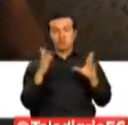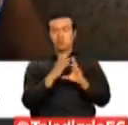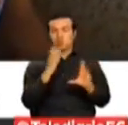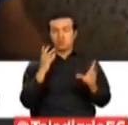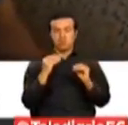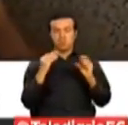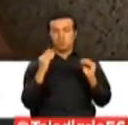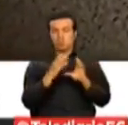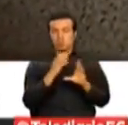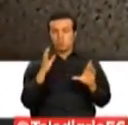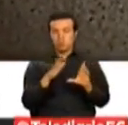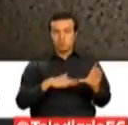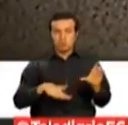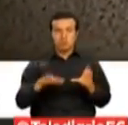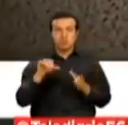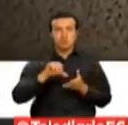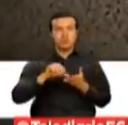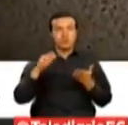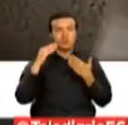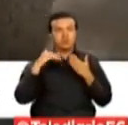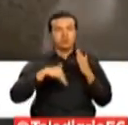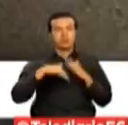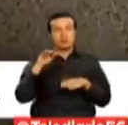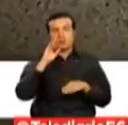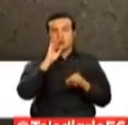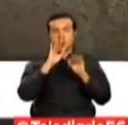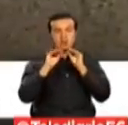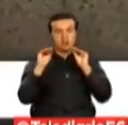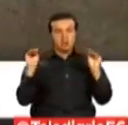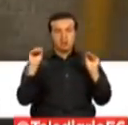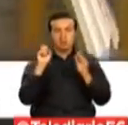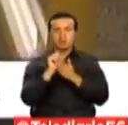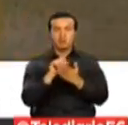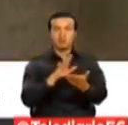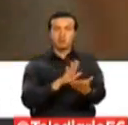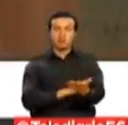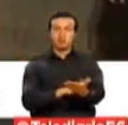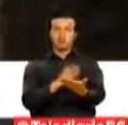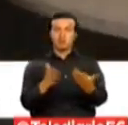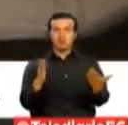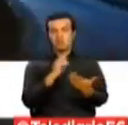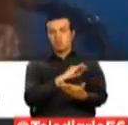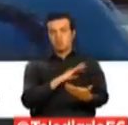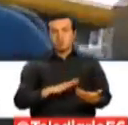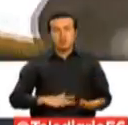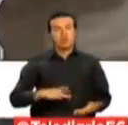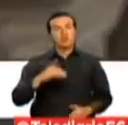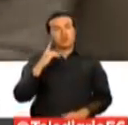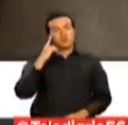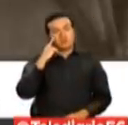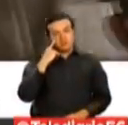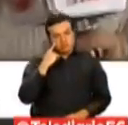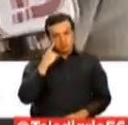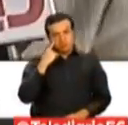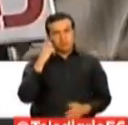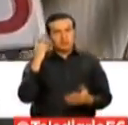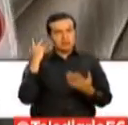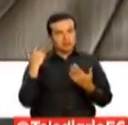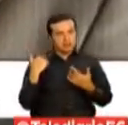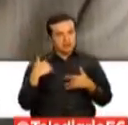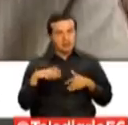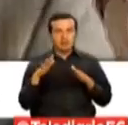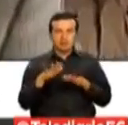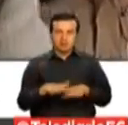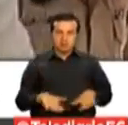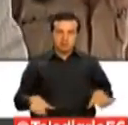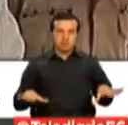sector muy popular de la ciudad de Guayaquil. Y cabe destacar que este es un proyecto, digamos, piloto, que se está realizando